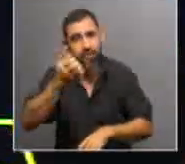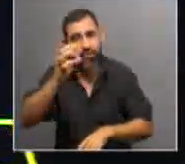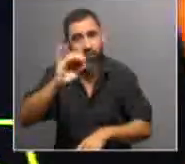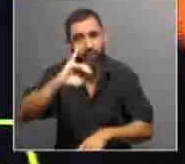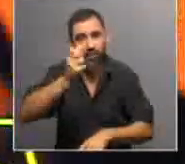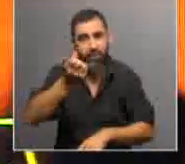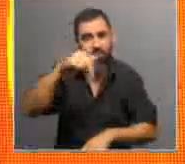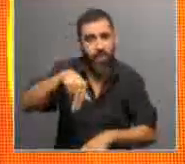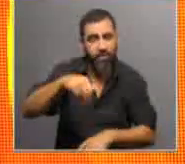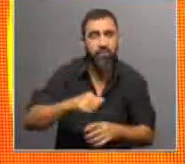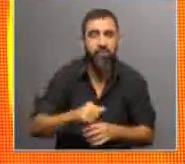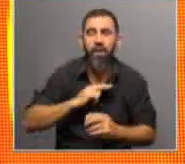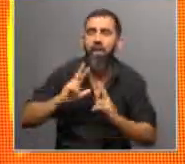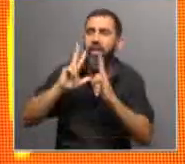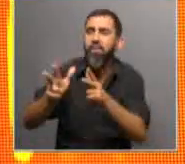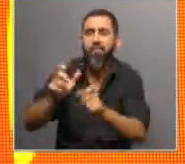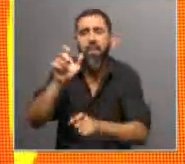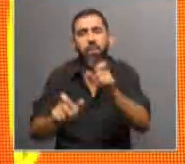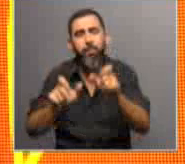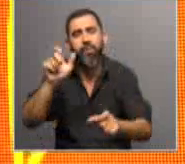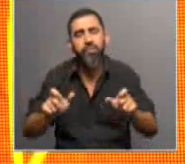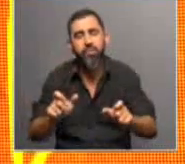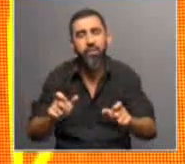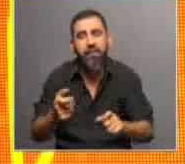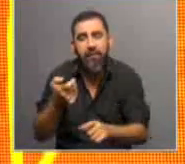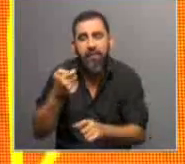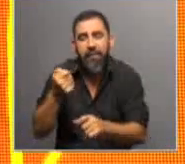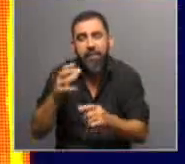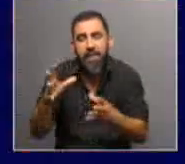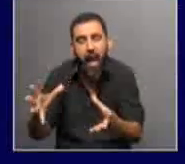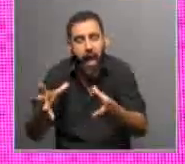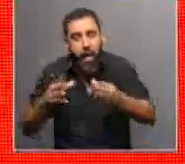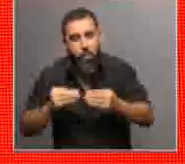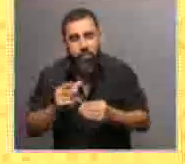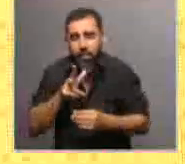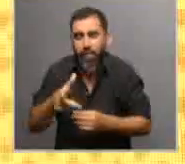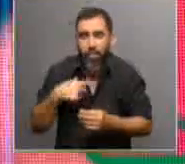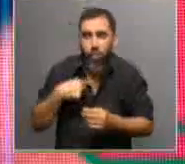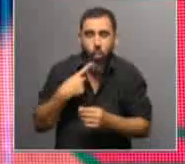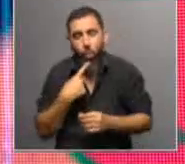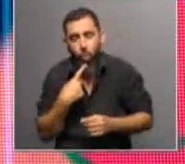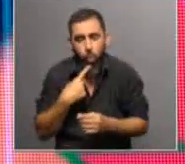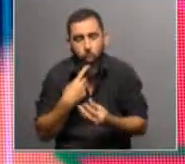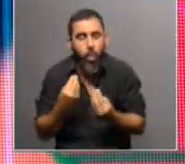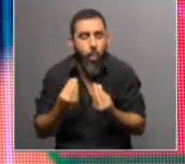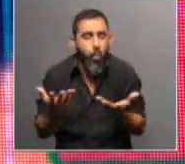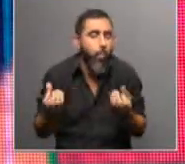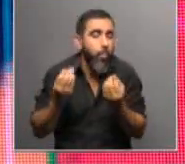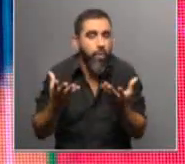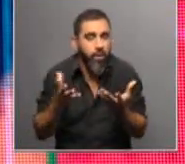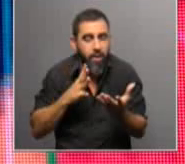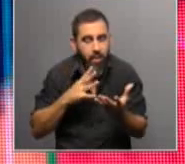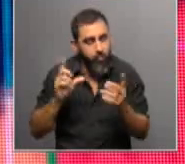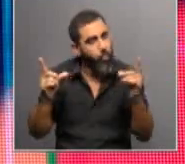Sí. ¿Qué le dirías a la gente que está en ese camino o que no se decide, digamos? Porque es un